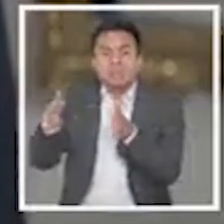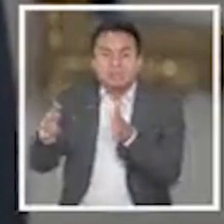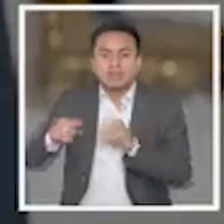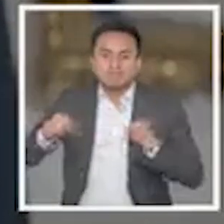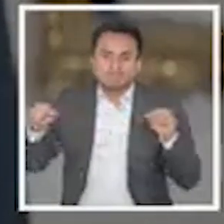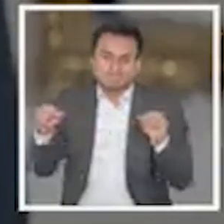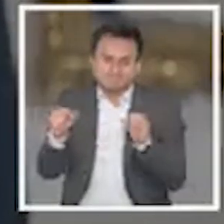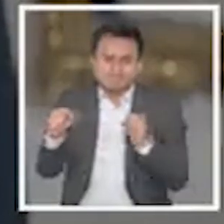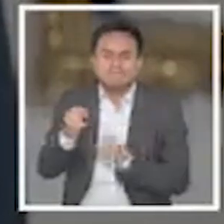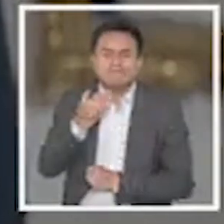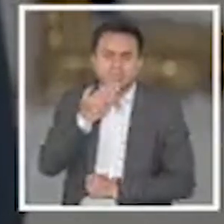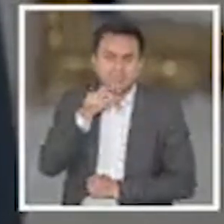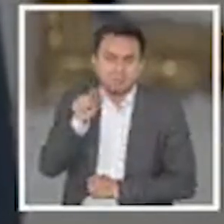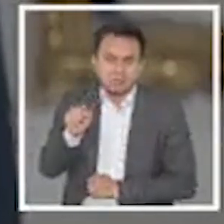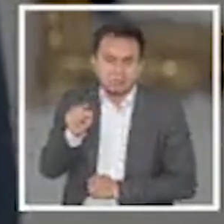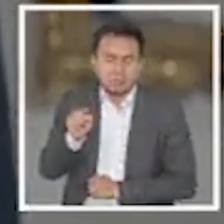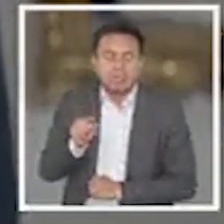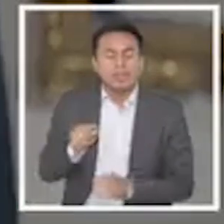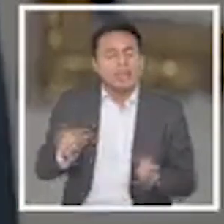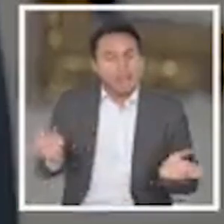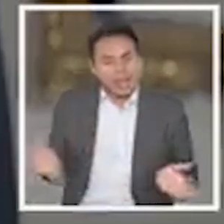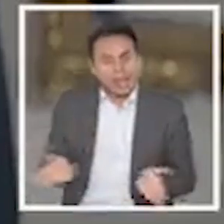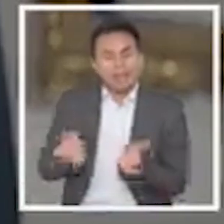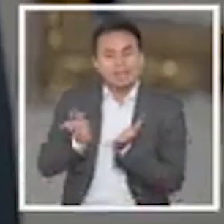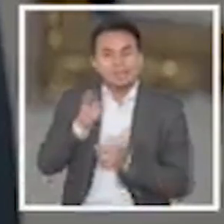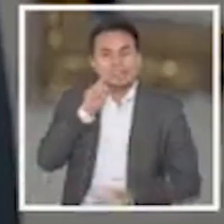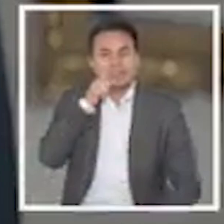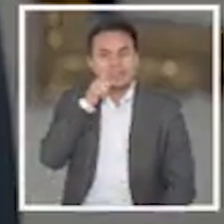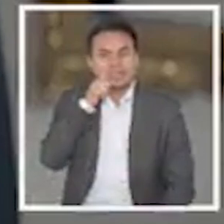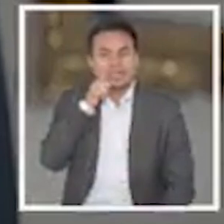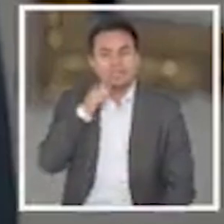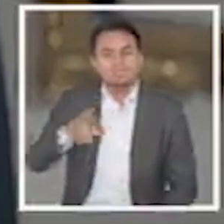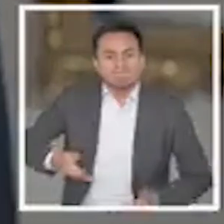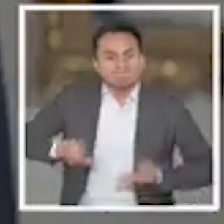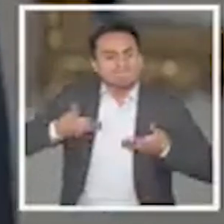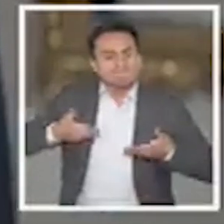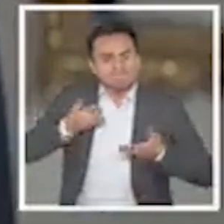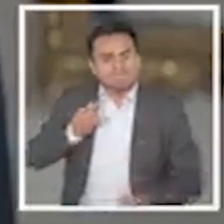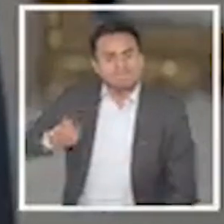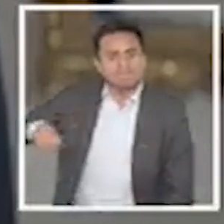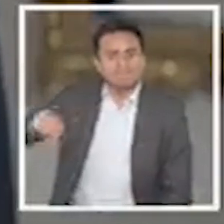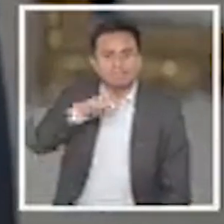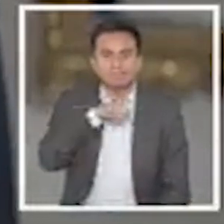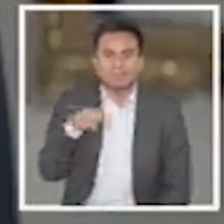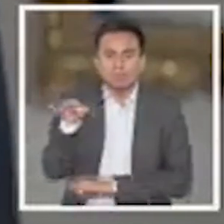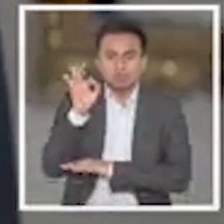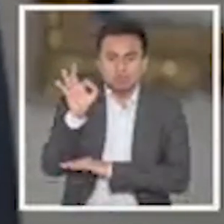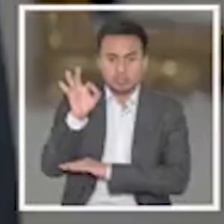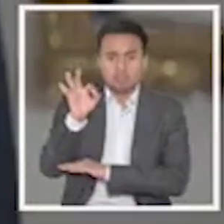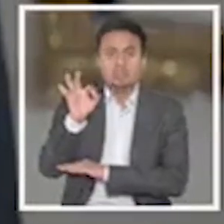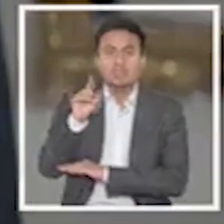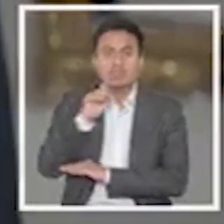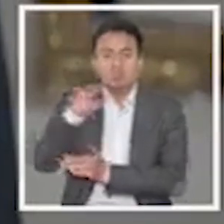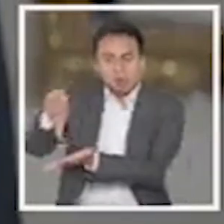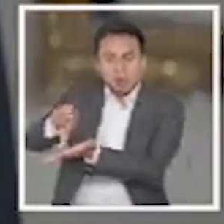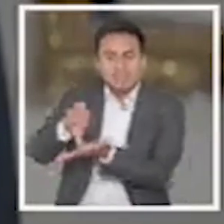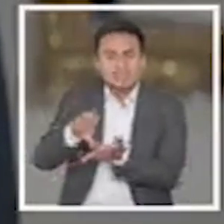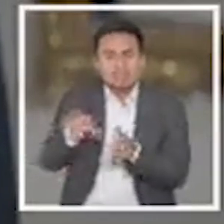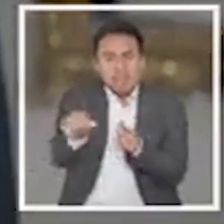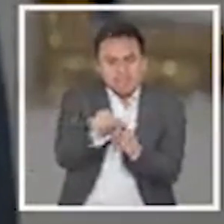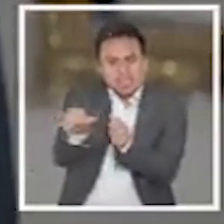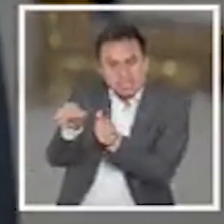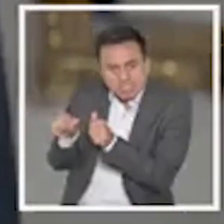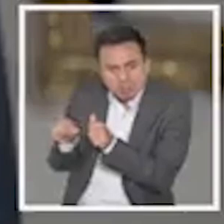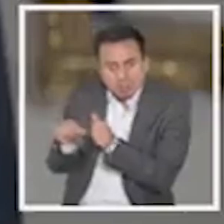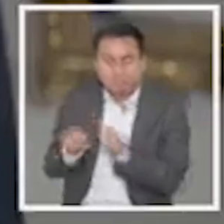la invernal. Este es el ánimo que nos inspira en las reuniones que tenemos con países